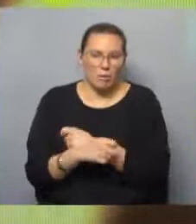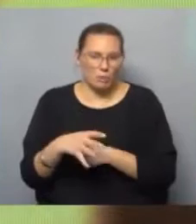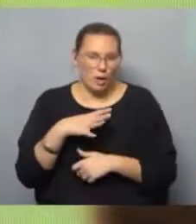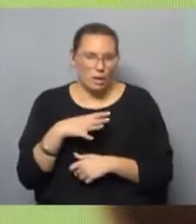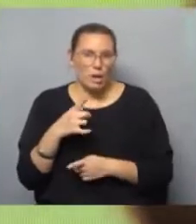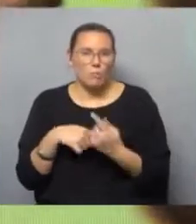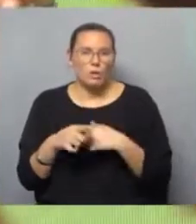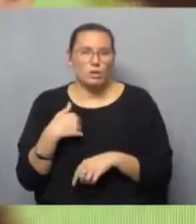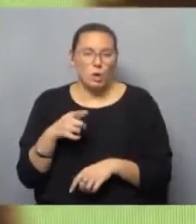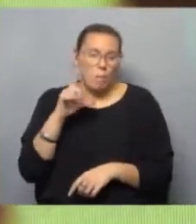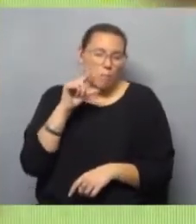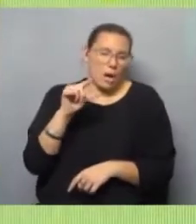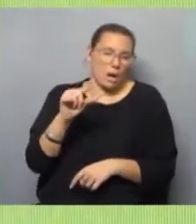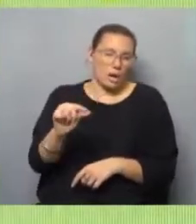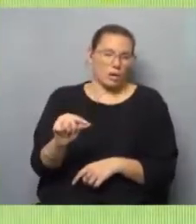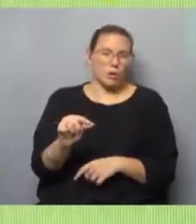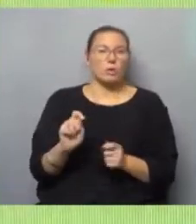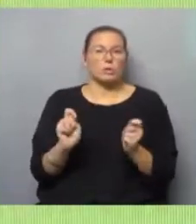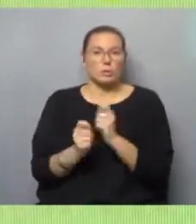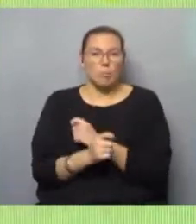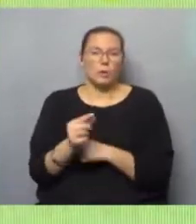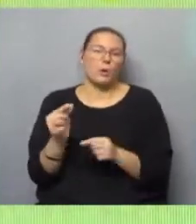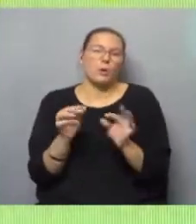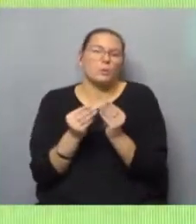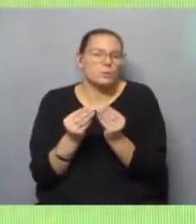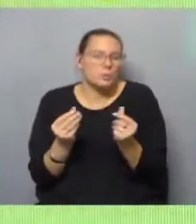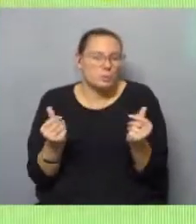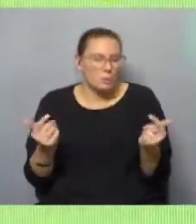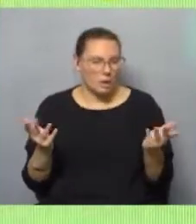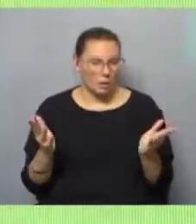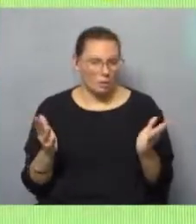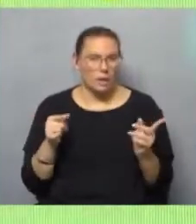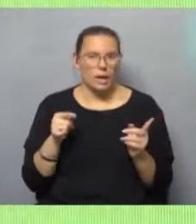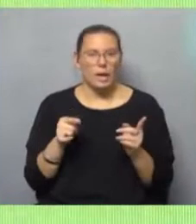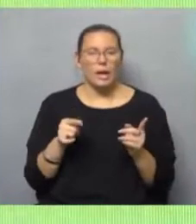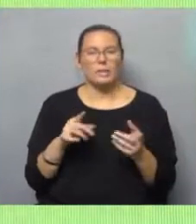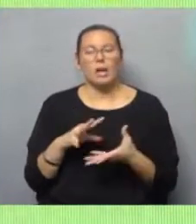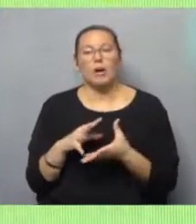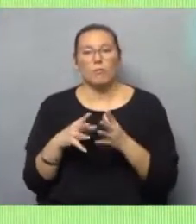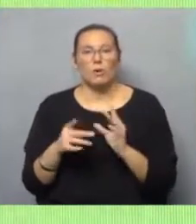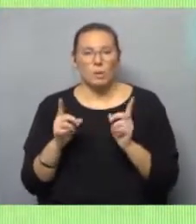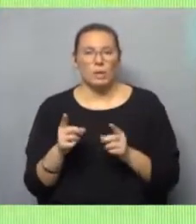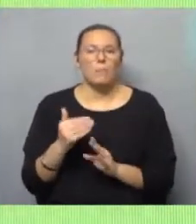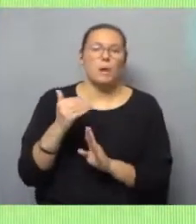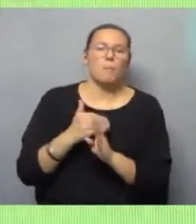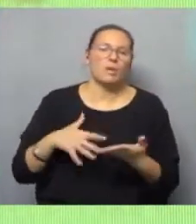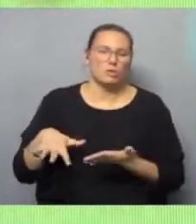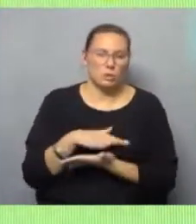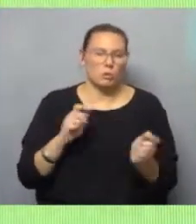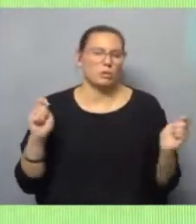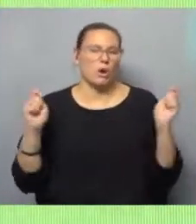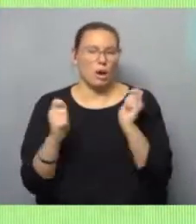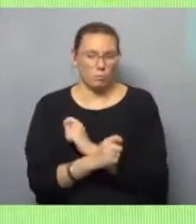pero a su vez si yo me encuentro más alejado voy a sufrir modificaciones pero más leves, digamos. Entonces, ese tipo de litologías menos afectadas por la